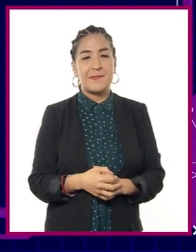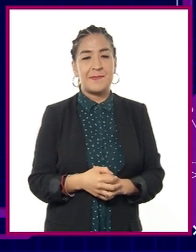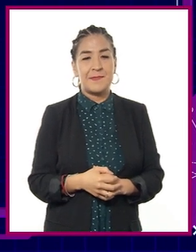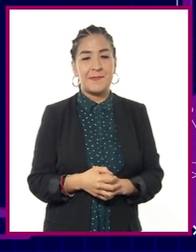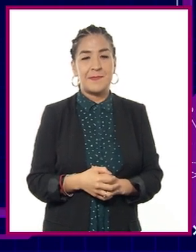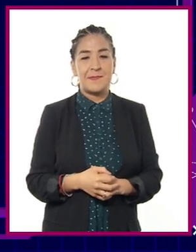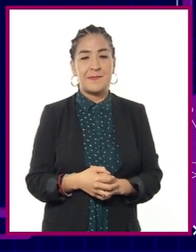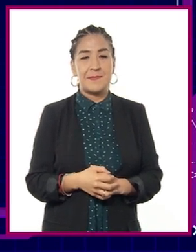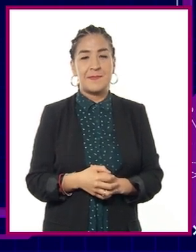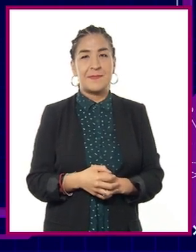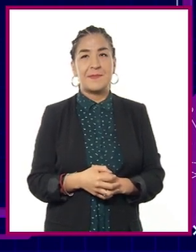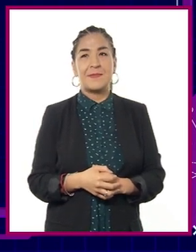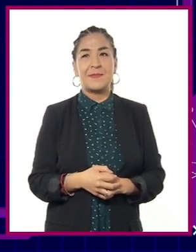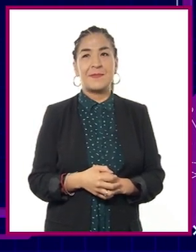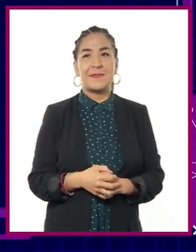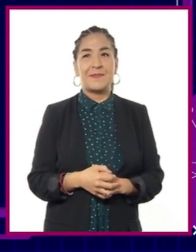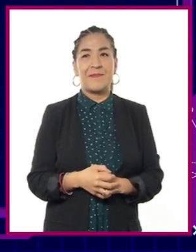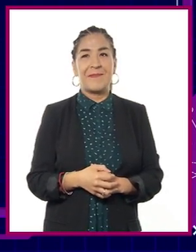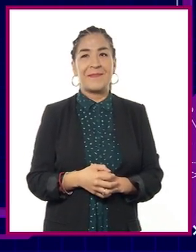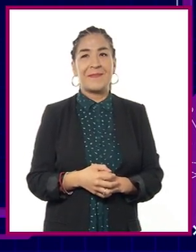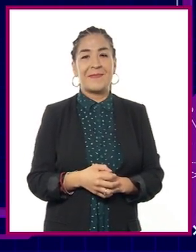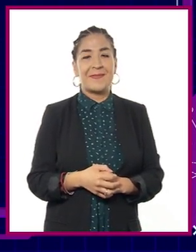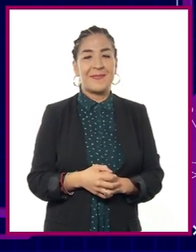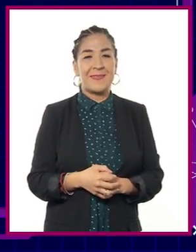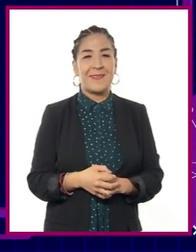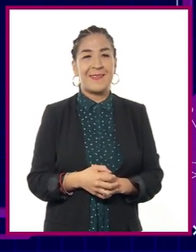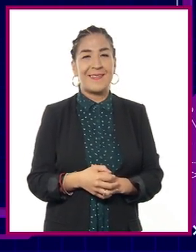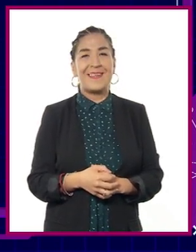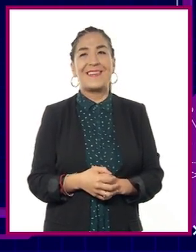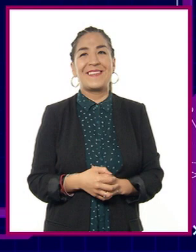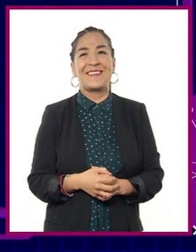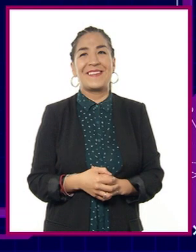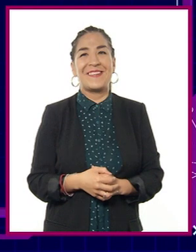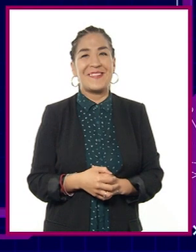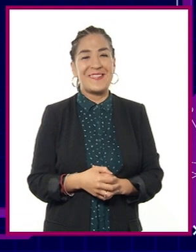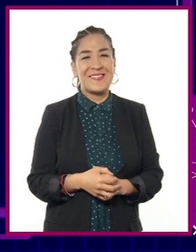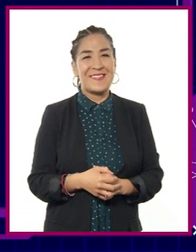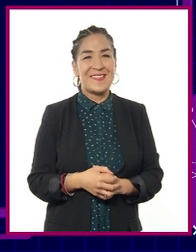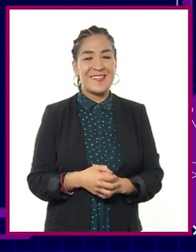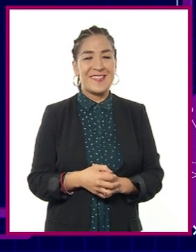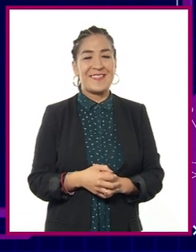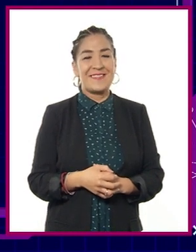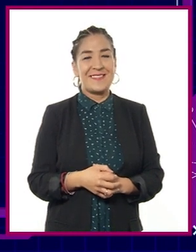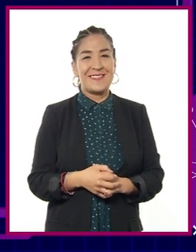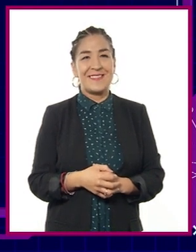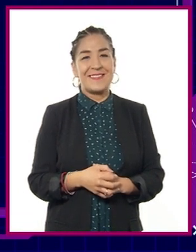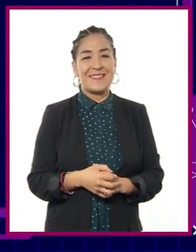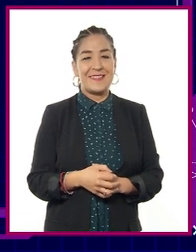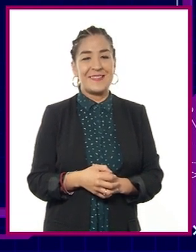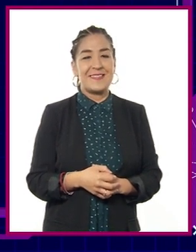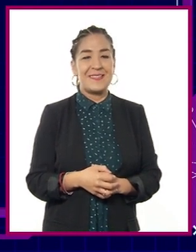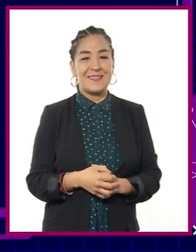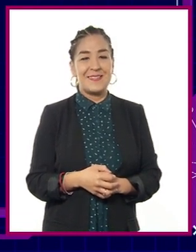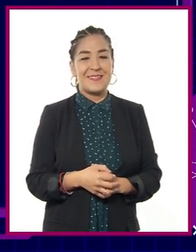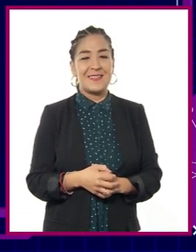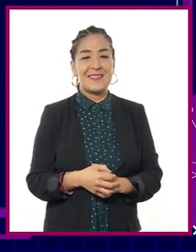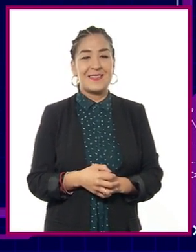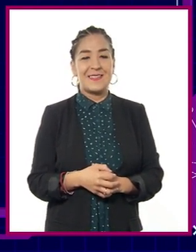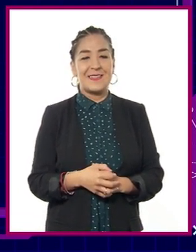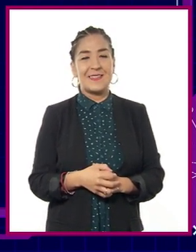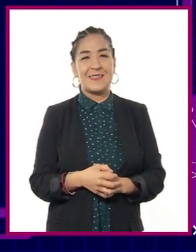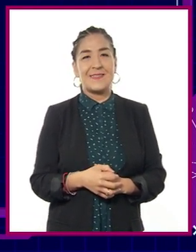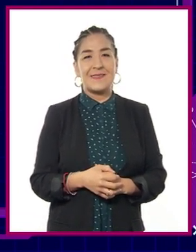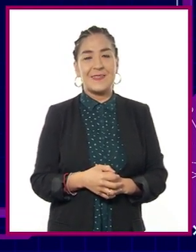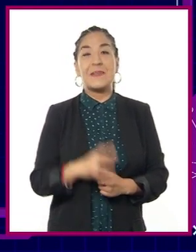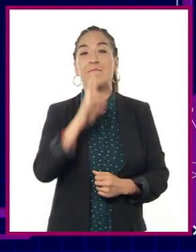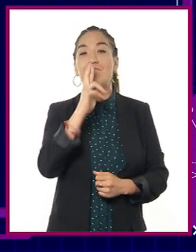inscrito en una circunferencia es el diámetro de la circunferencia? La respuesta